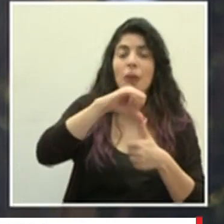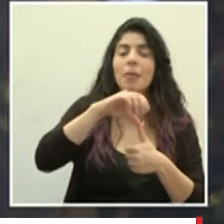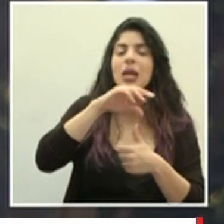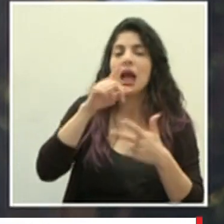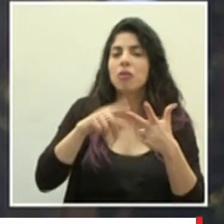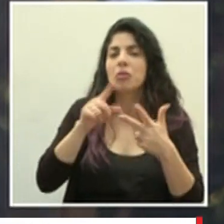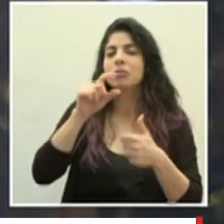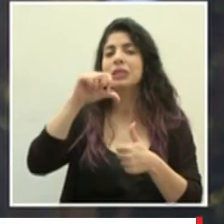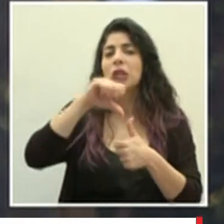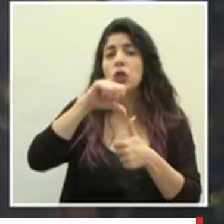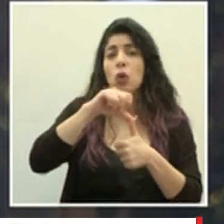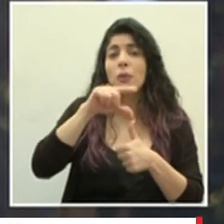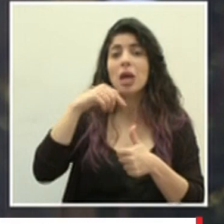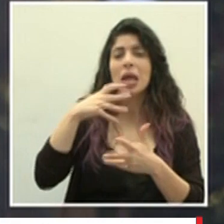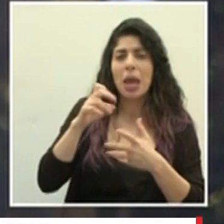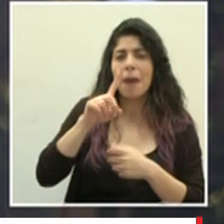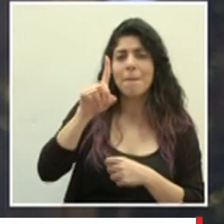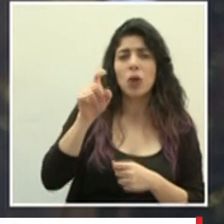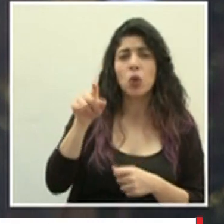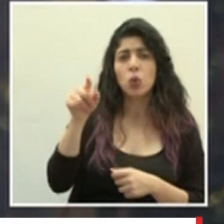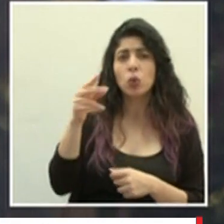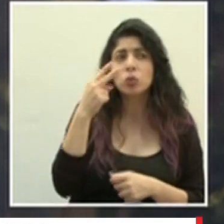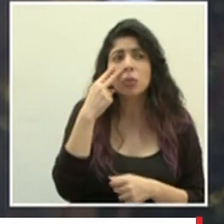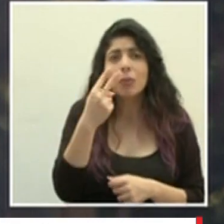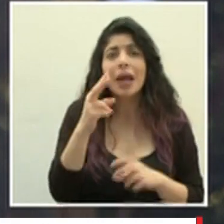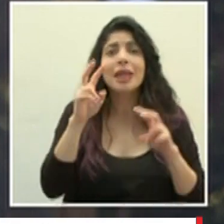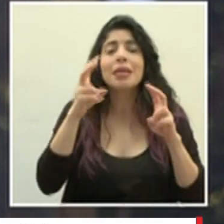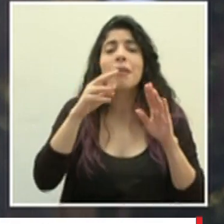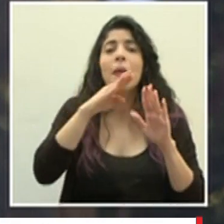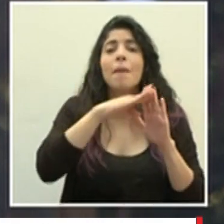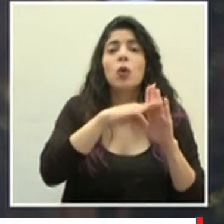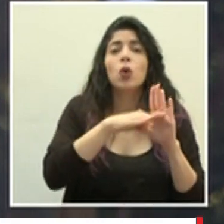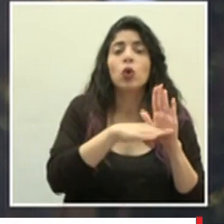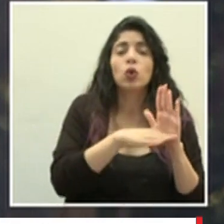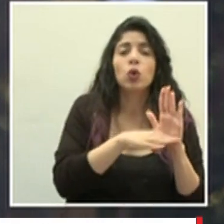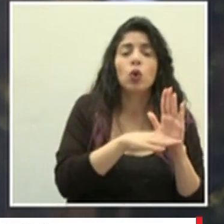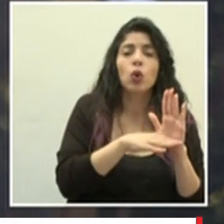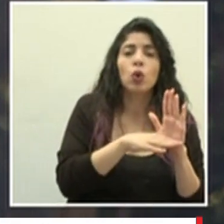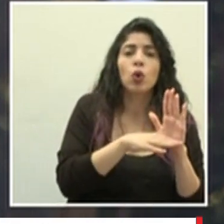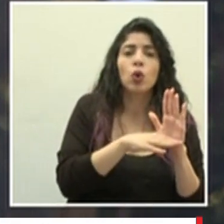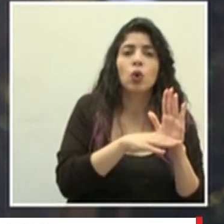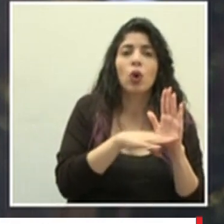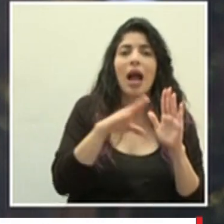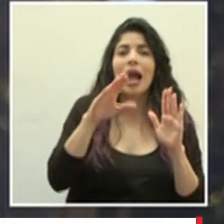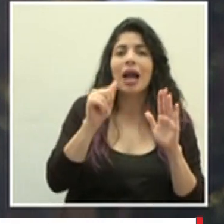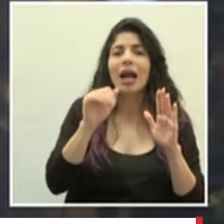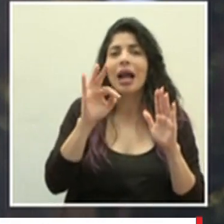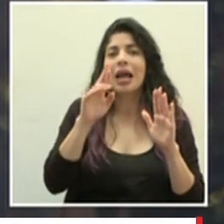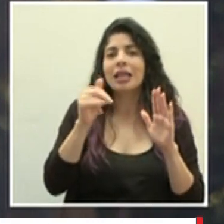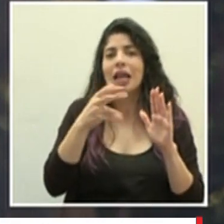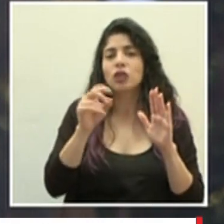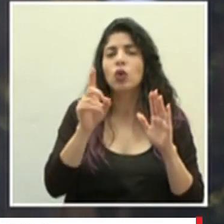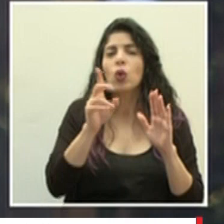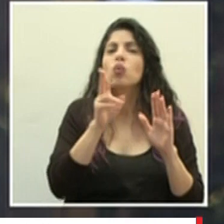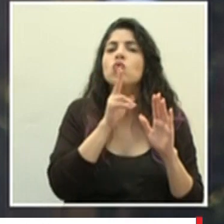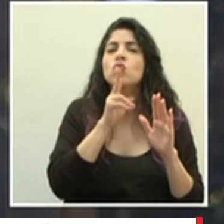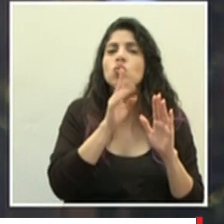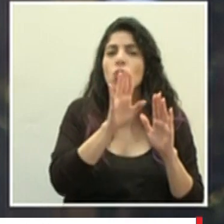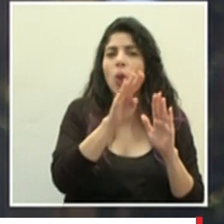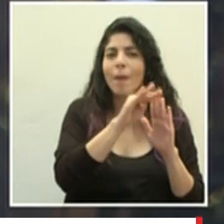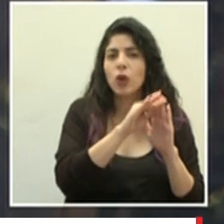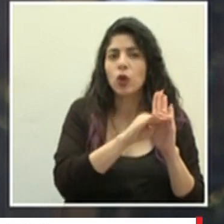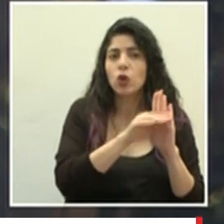preguntar si ha valorado o ha visto el tema del protocolo maíz, el protocolo catracho que se implementa en Honduras